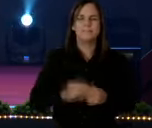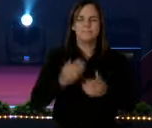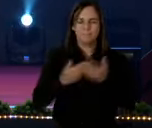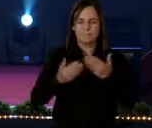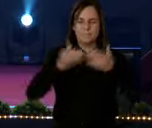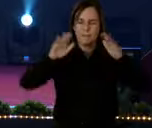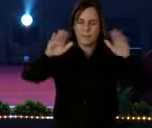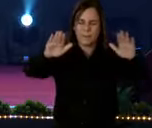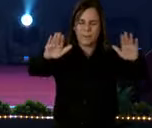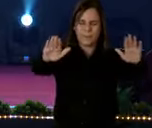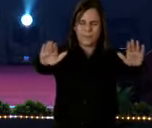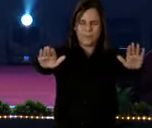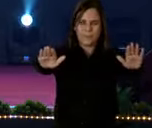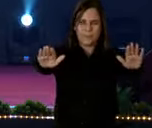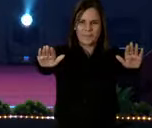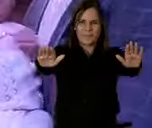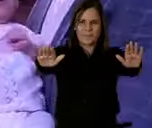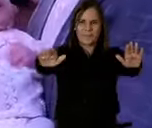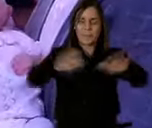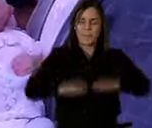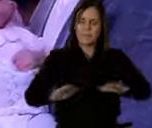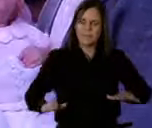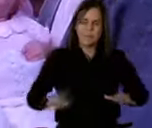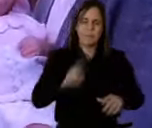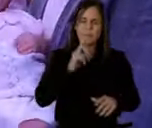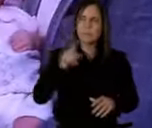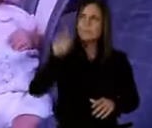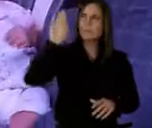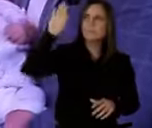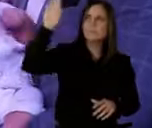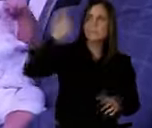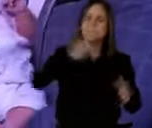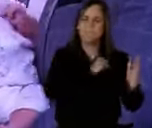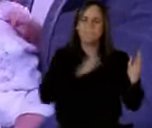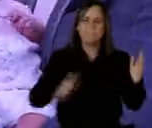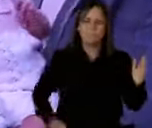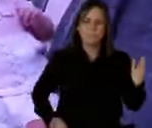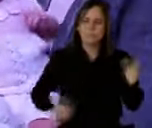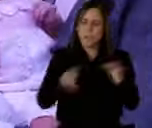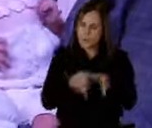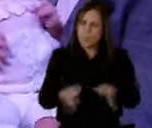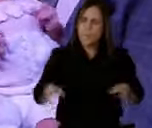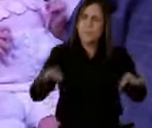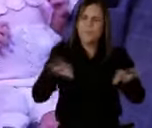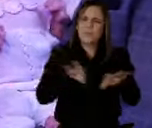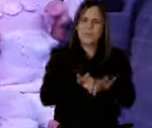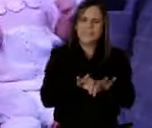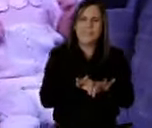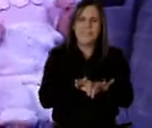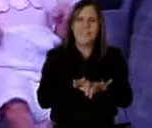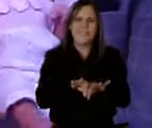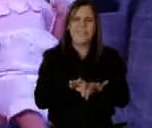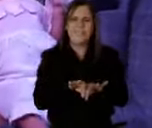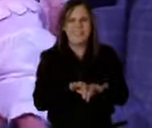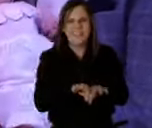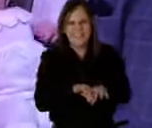acá. Los niños son del Señor. Y lo importante, ahí se le cayó la bandita.